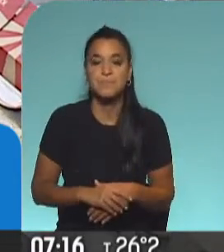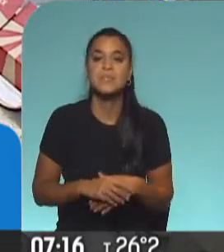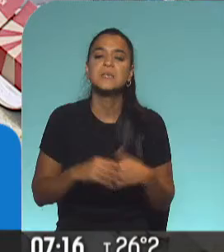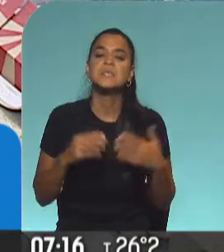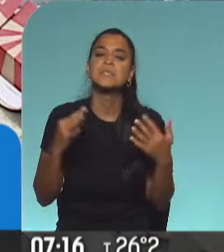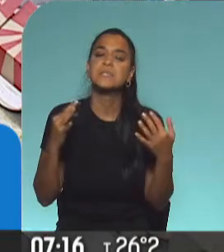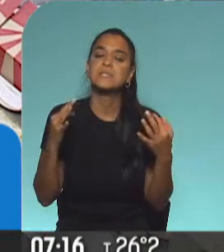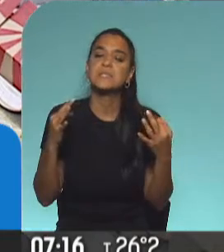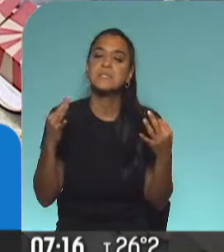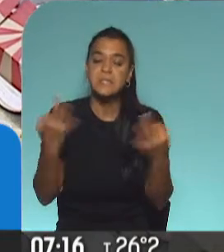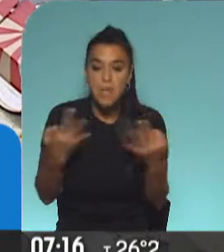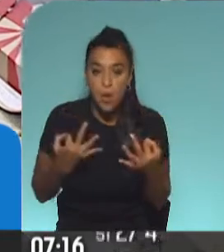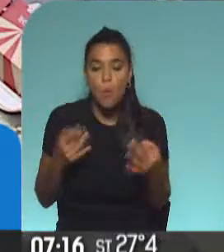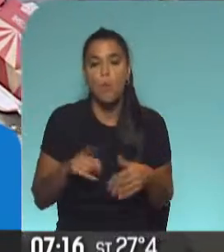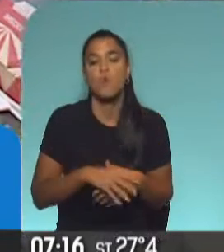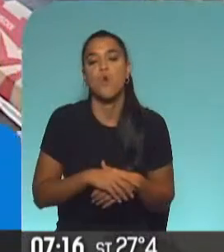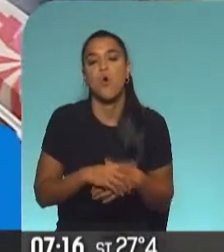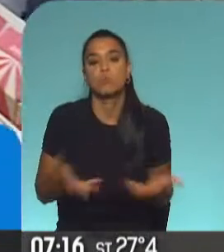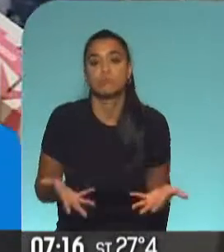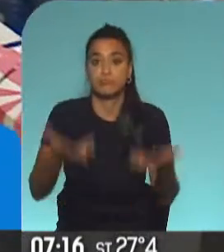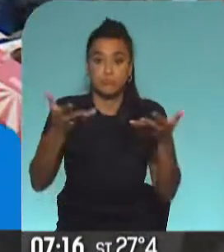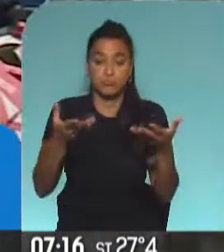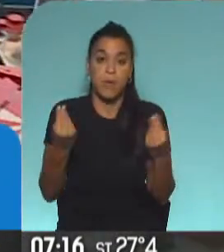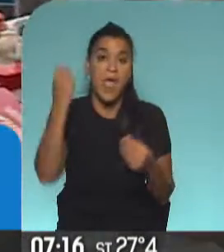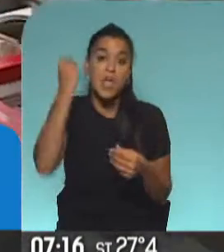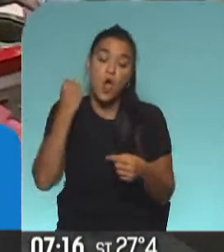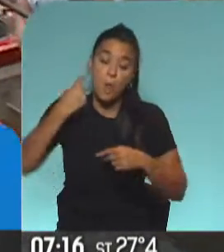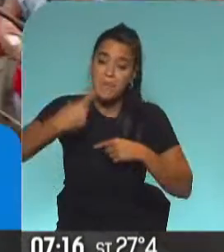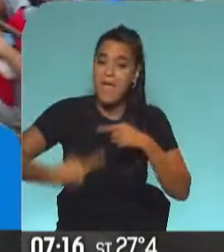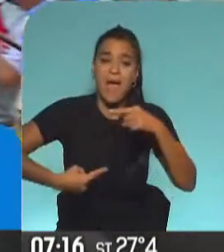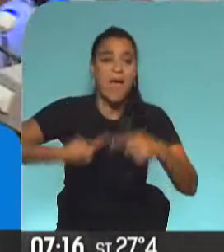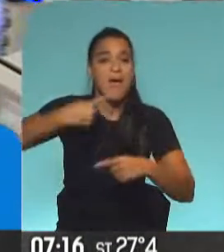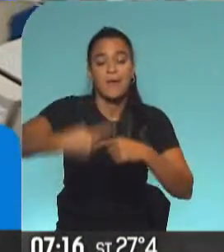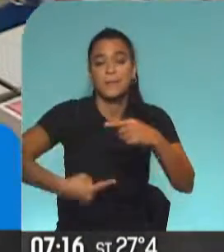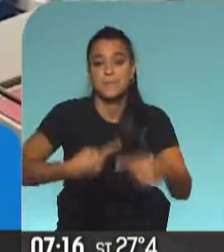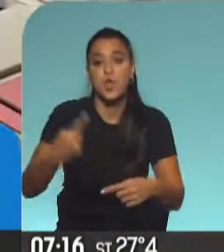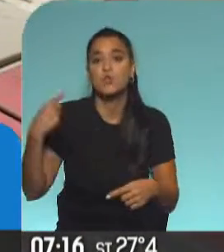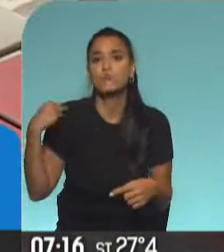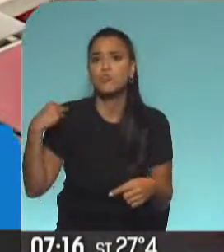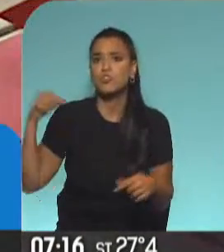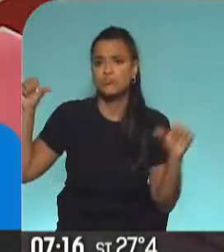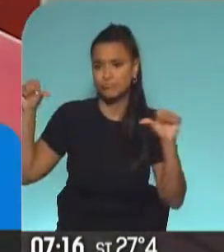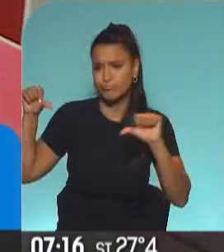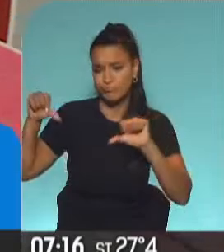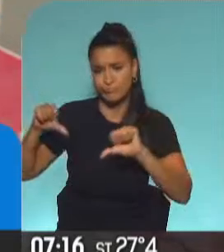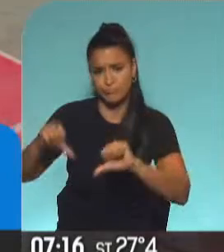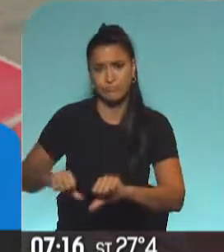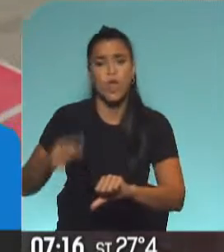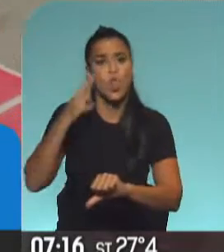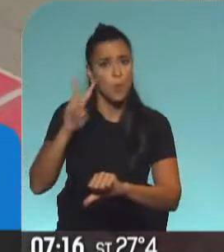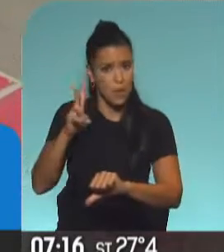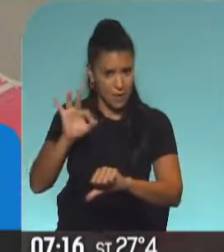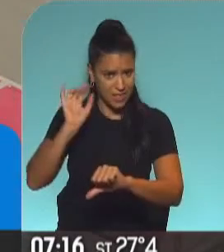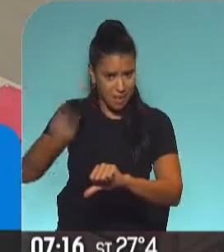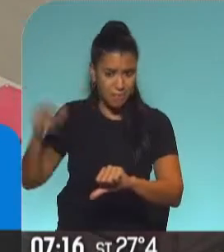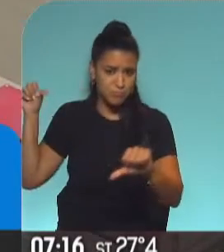haber un rebote, porque la economía son ciclos, venimos de varios ciclos de caída, inclusive el 2020, con lo